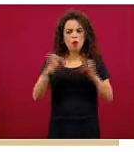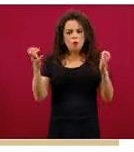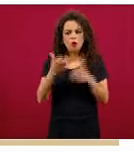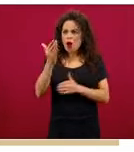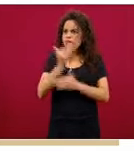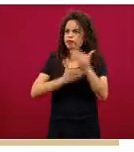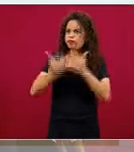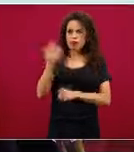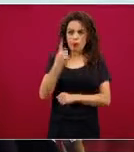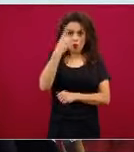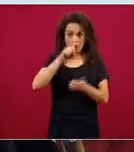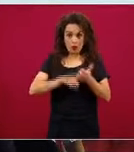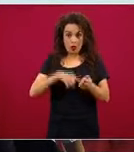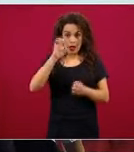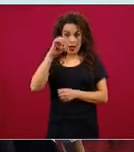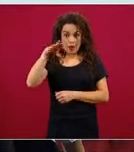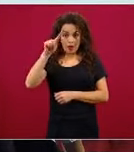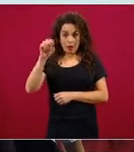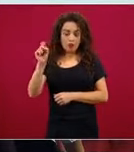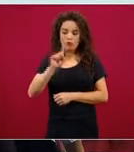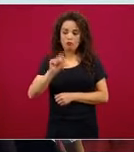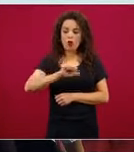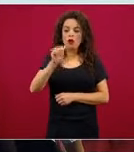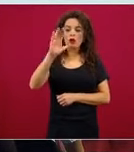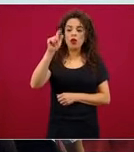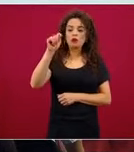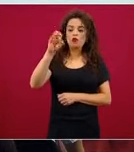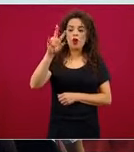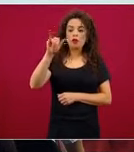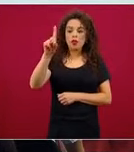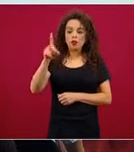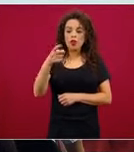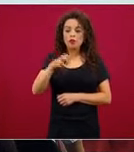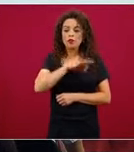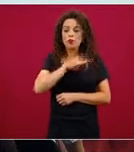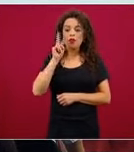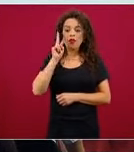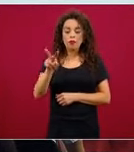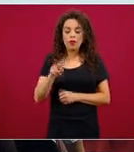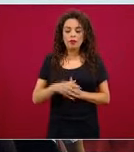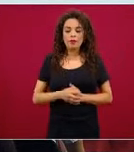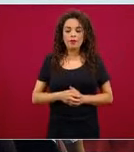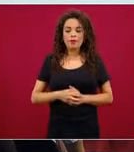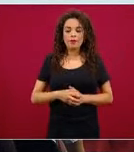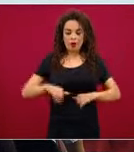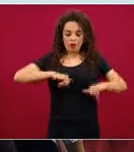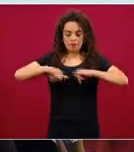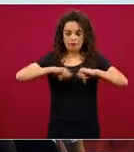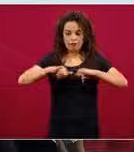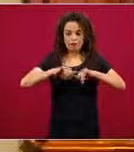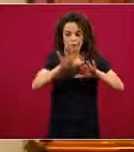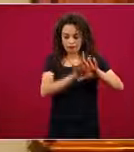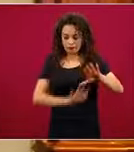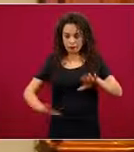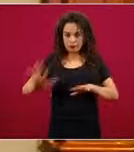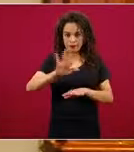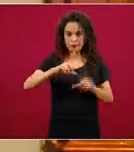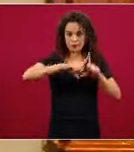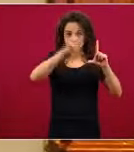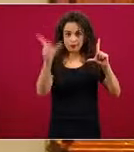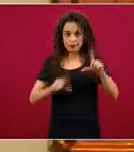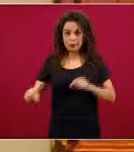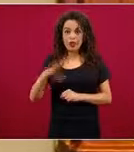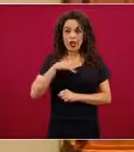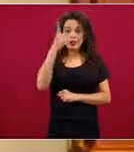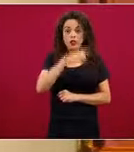los EMT, sino con los CAT-COVID. Y ustedes pueden ver ahí donde viene la parte del despliegue, que tenemos en México 191 CAT-COVID. Estos